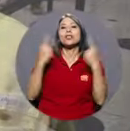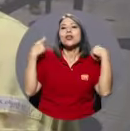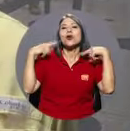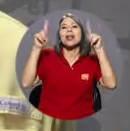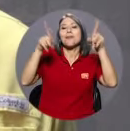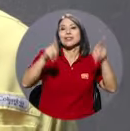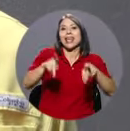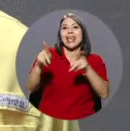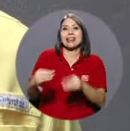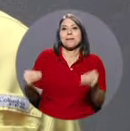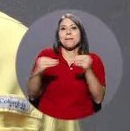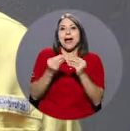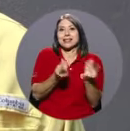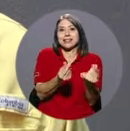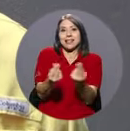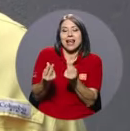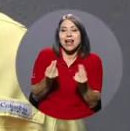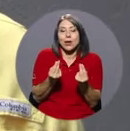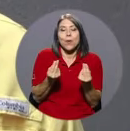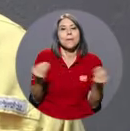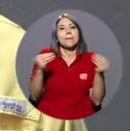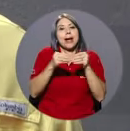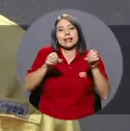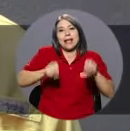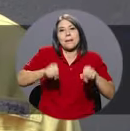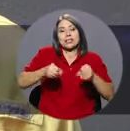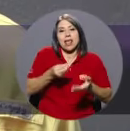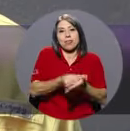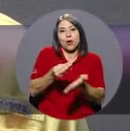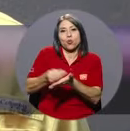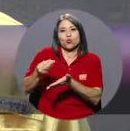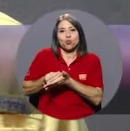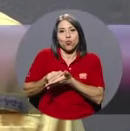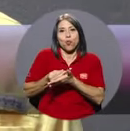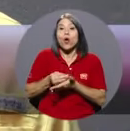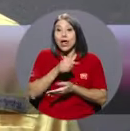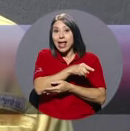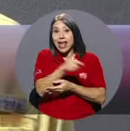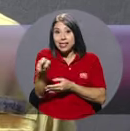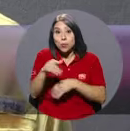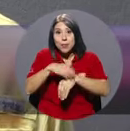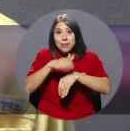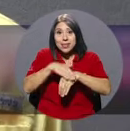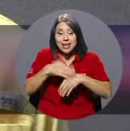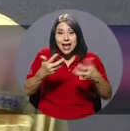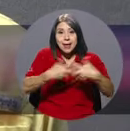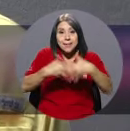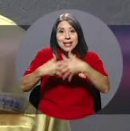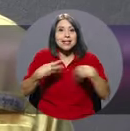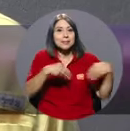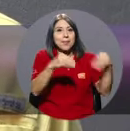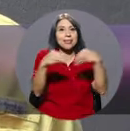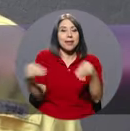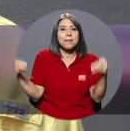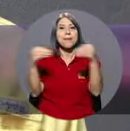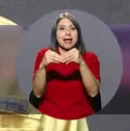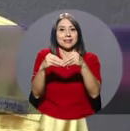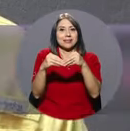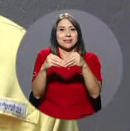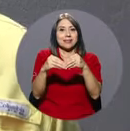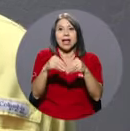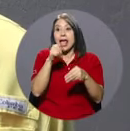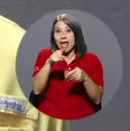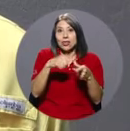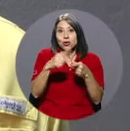dinero en sus manos y que entonces tenga mayor capacidad de consumo, y eso le permitiría a las empresas vender más y con